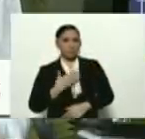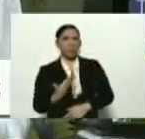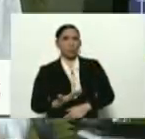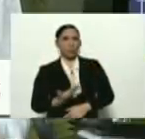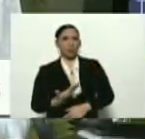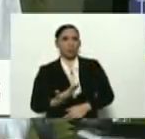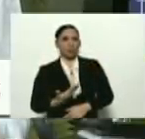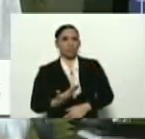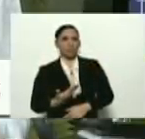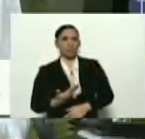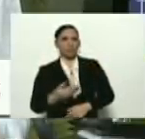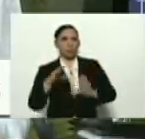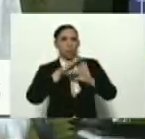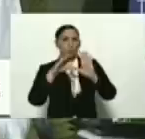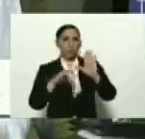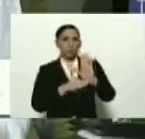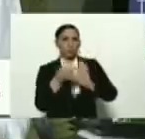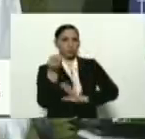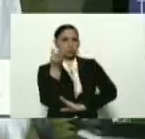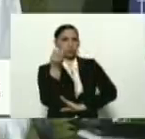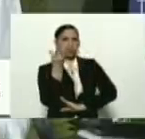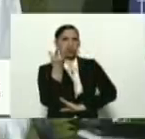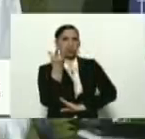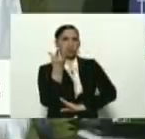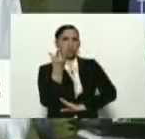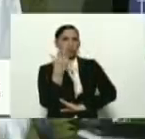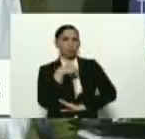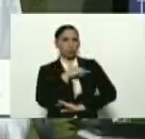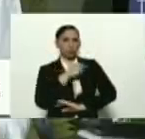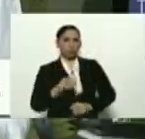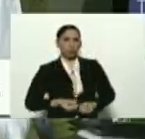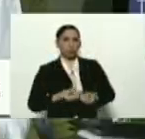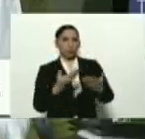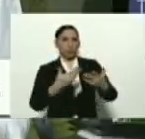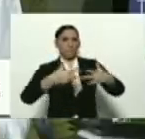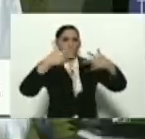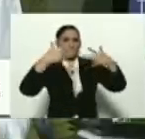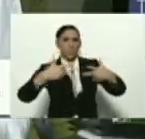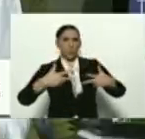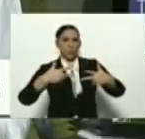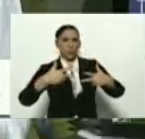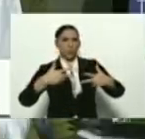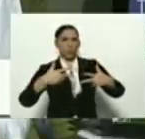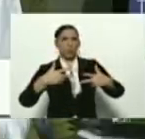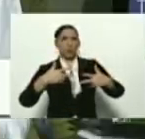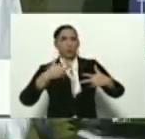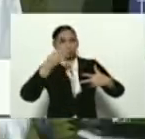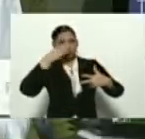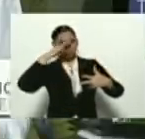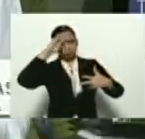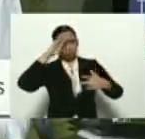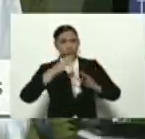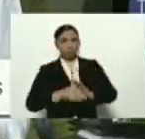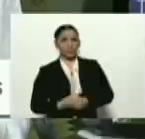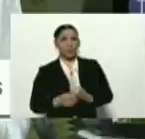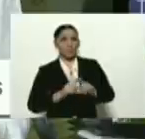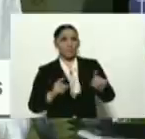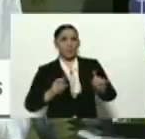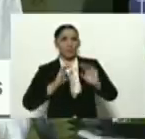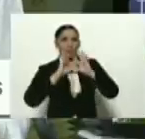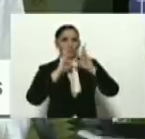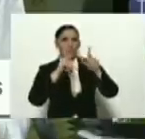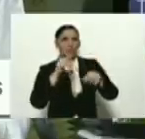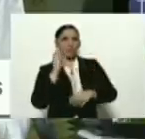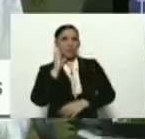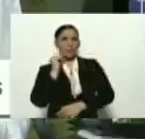mediante cursos y seminarios. Ofrecemos un ciclo de videoconferencias por expertos cubanos para transmitir su experiencia en